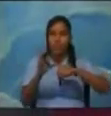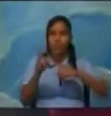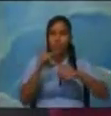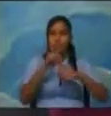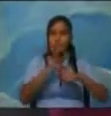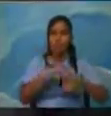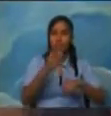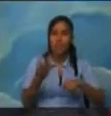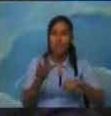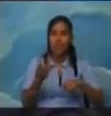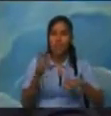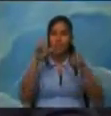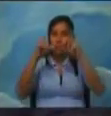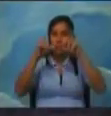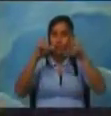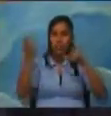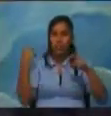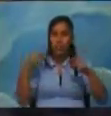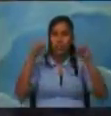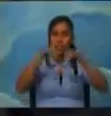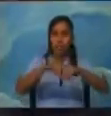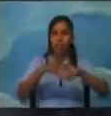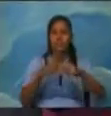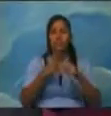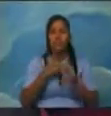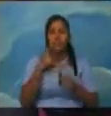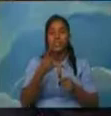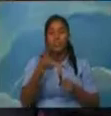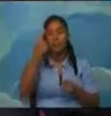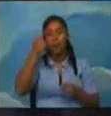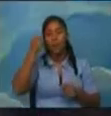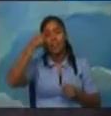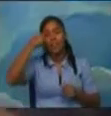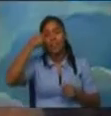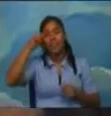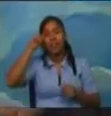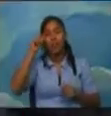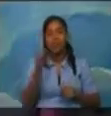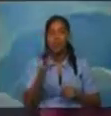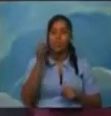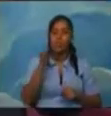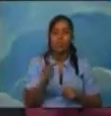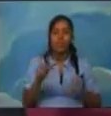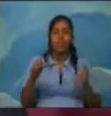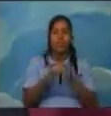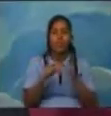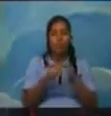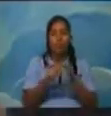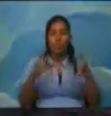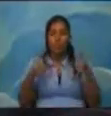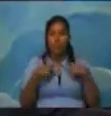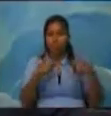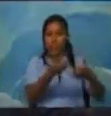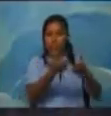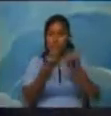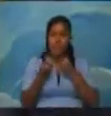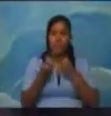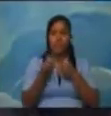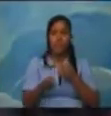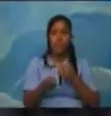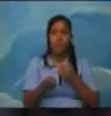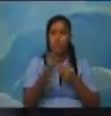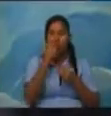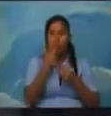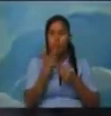que, fotografía que tenía que poner. Entonces le dice, para que te acuerdes siempre de dónde yo te he sacado. Por eso